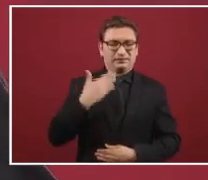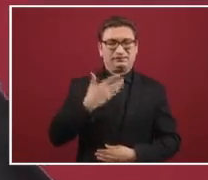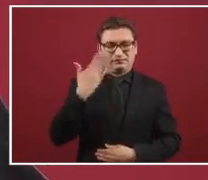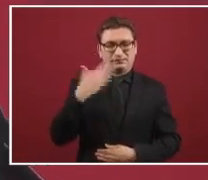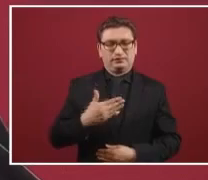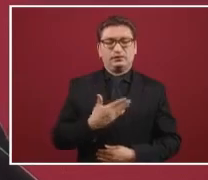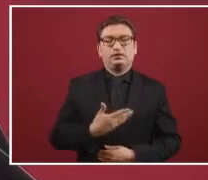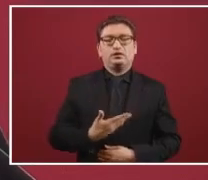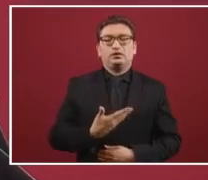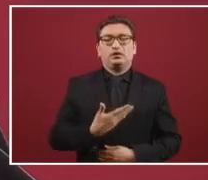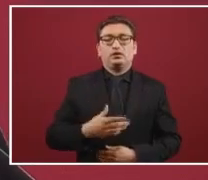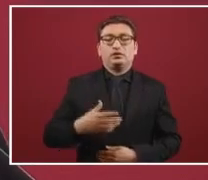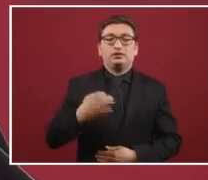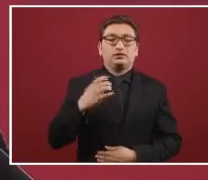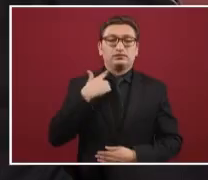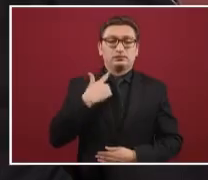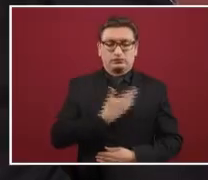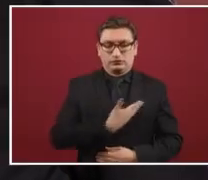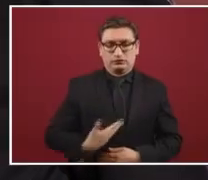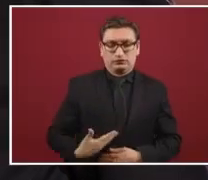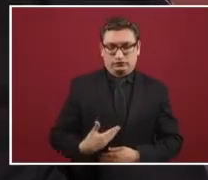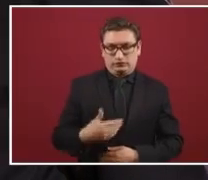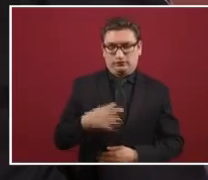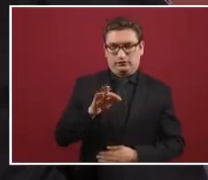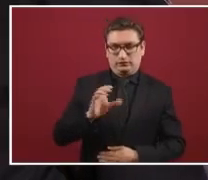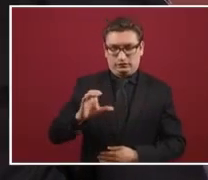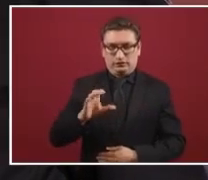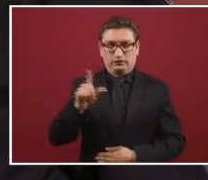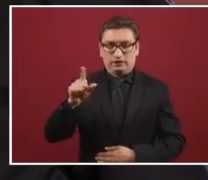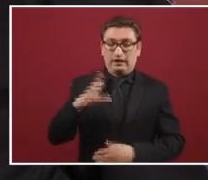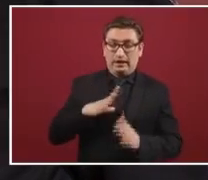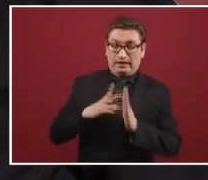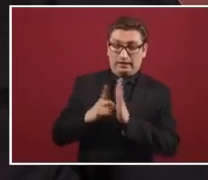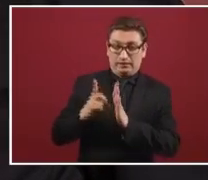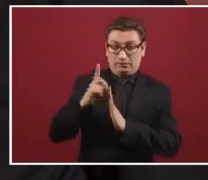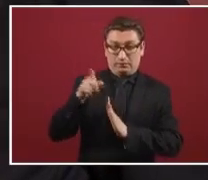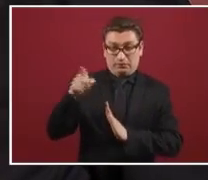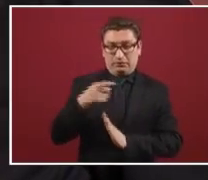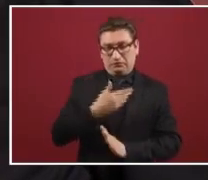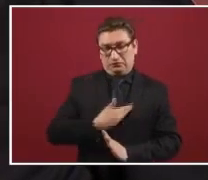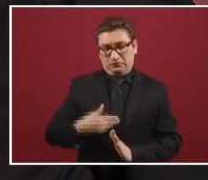Calderón, se construyó un departamento,